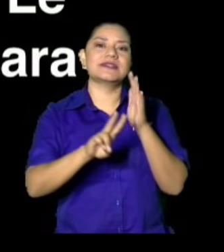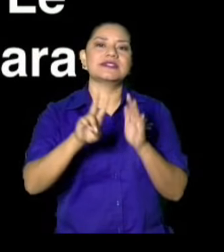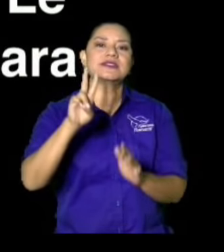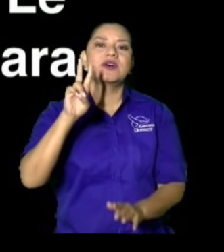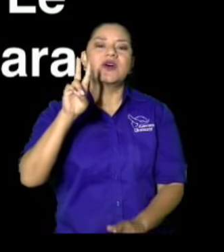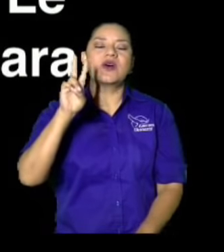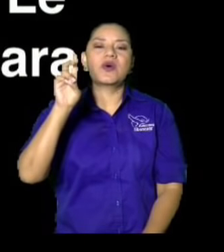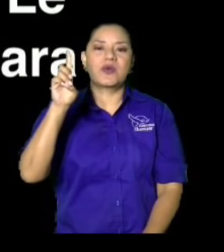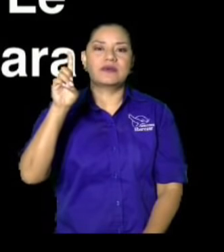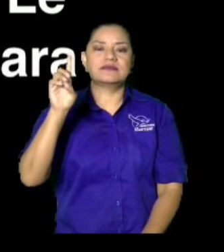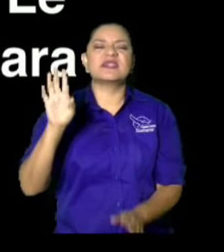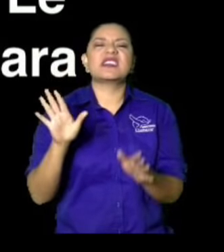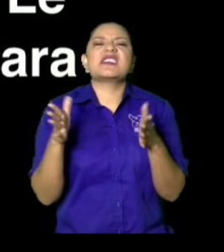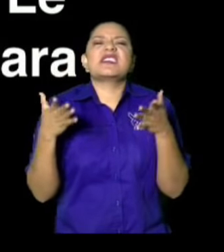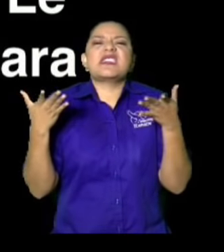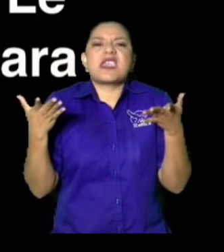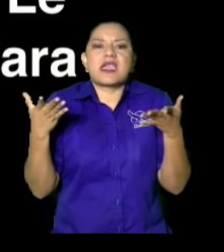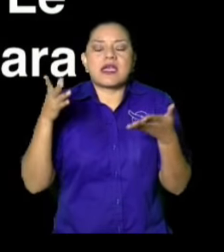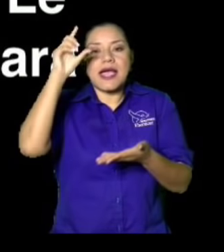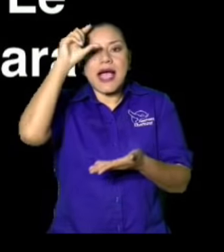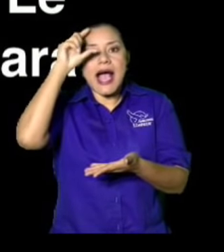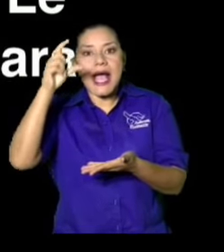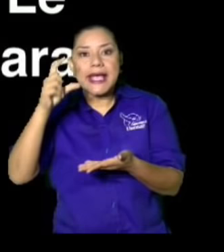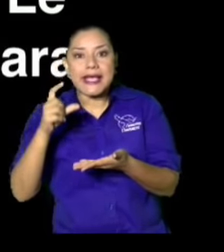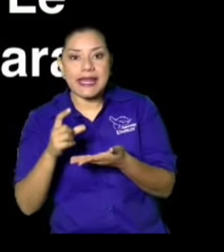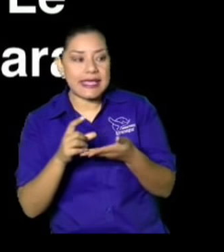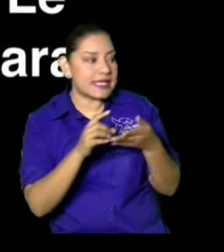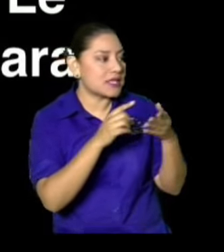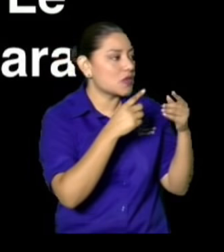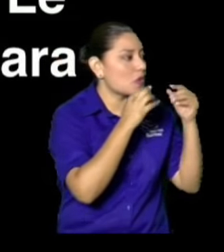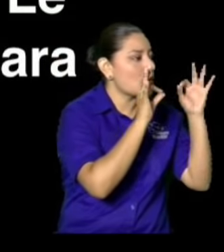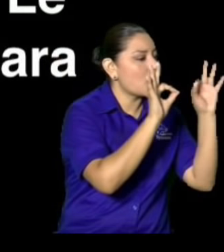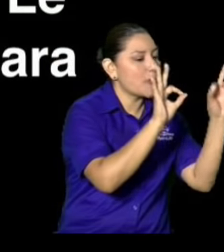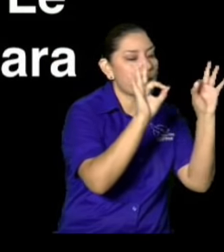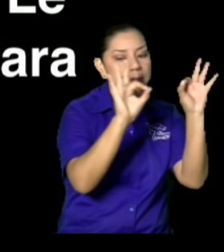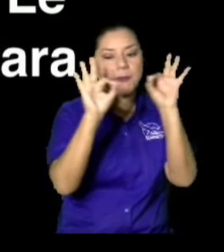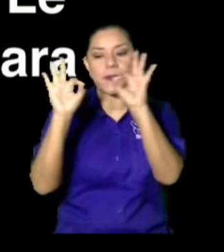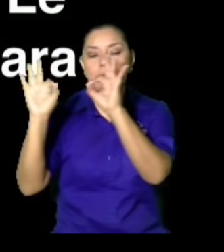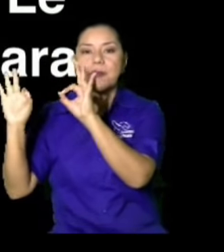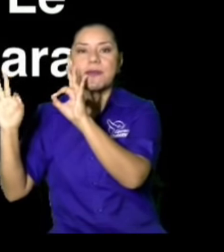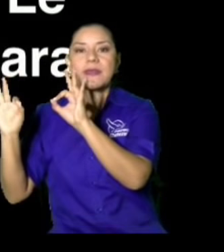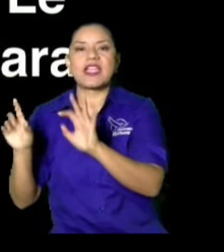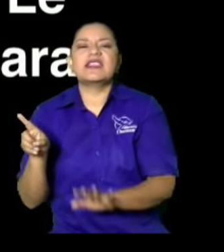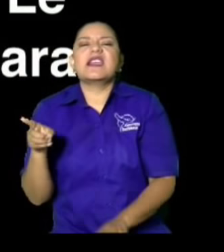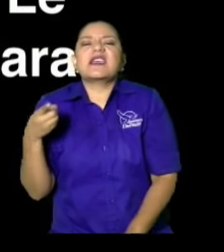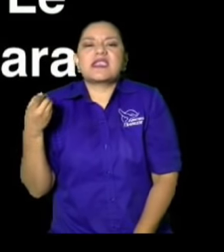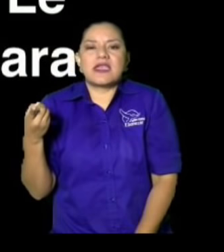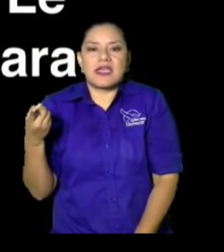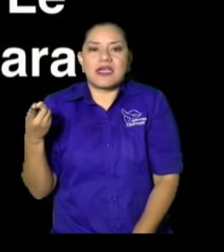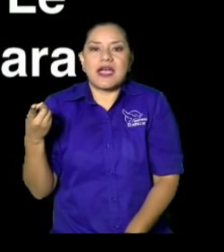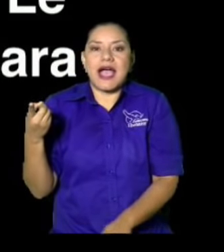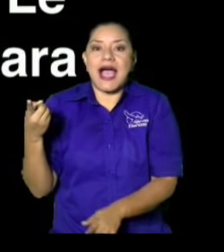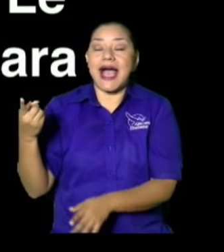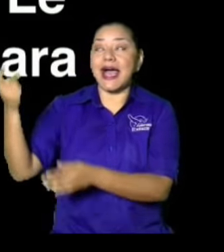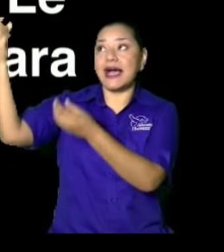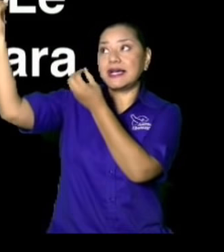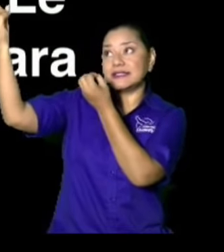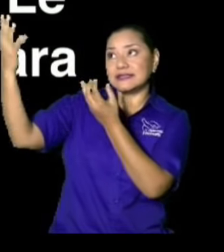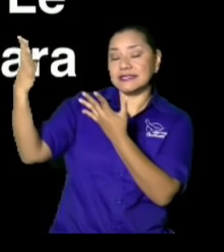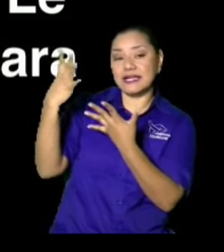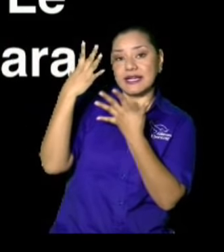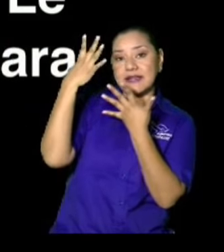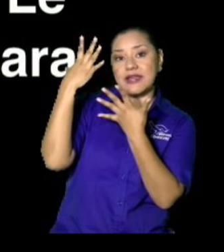mensaje? ¿Quién ha creído a nuestro mensaje? Dice: ¿y a quién se le reveló el brazo del Señor?